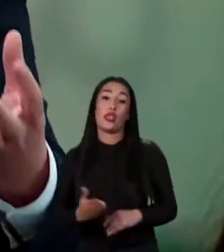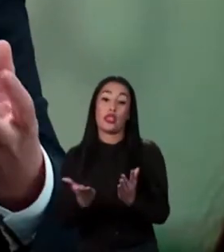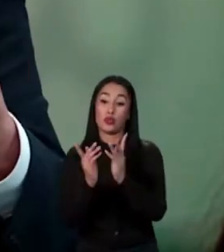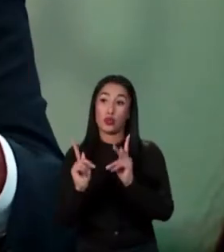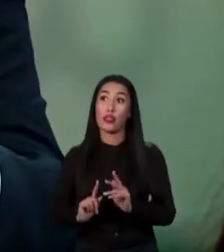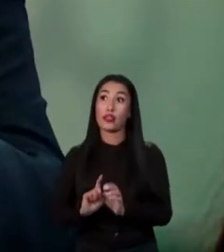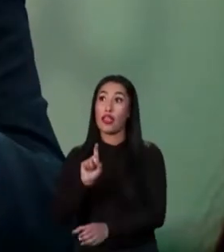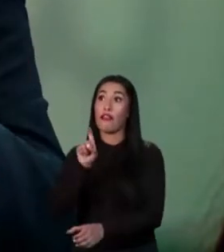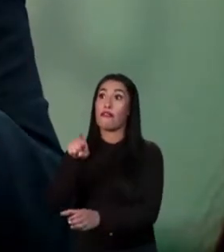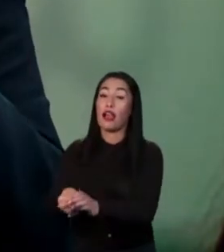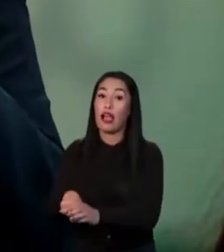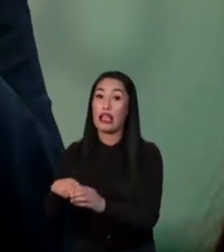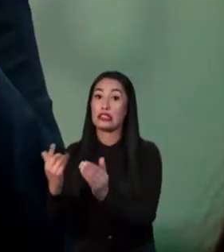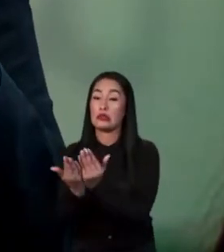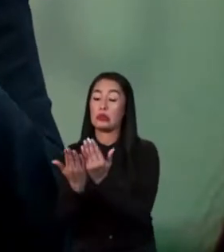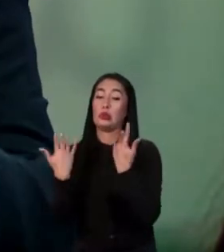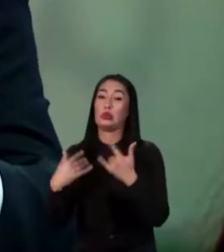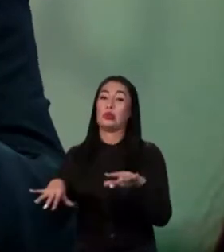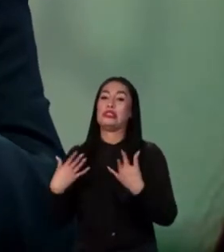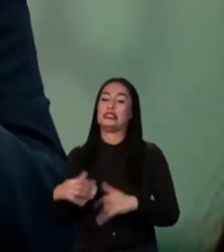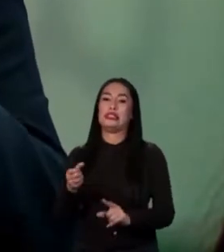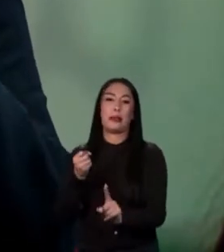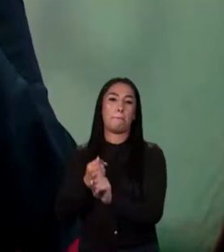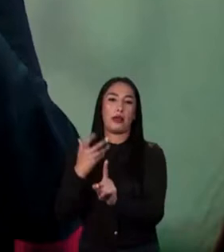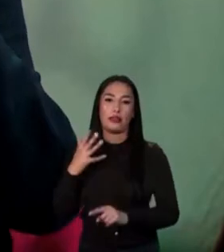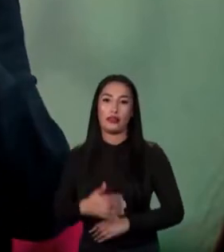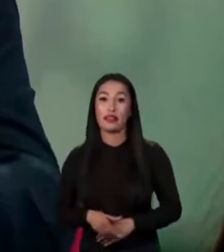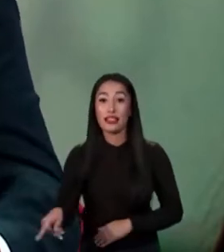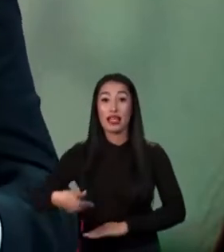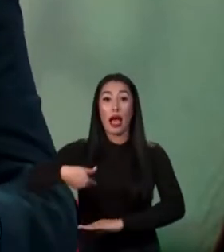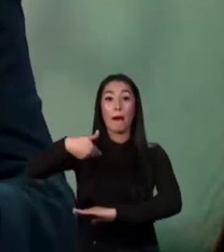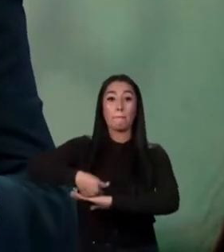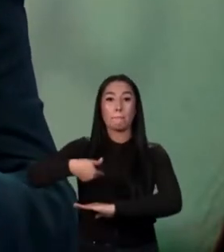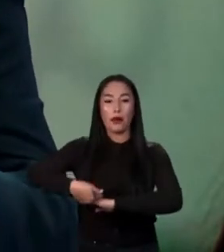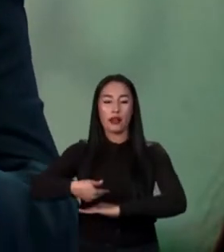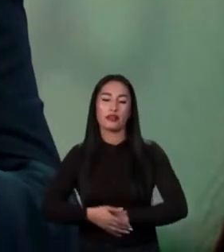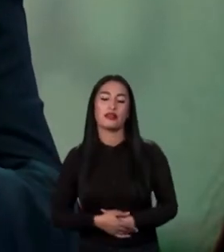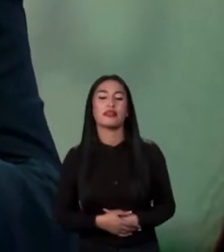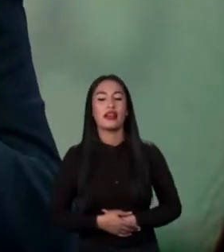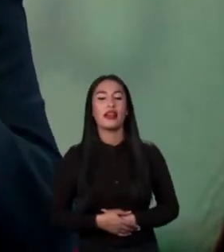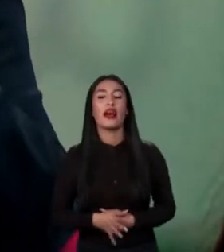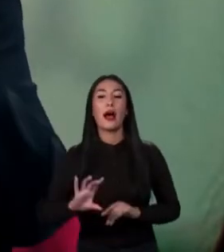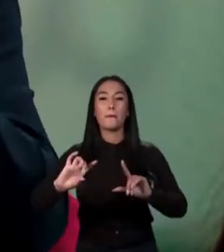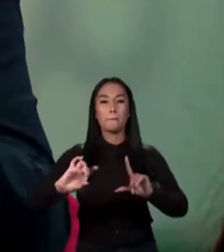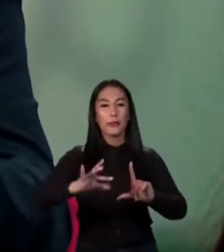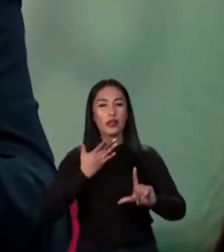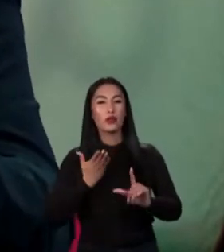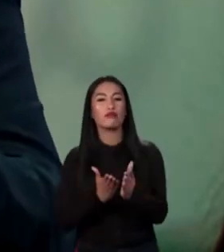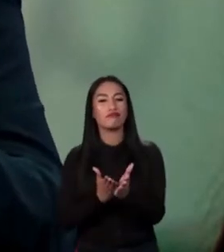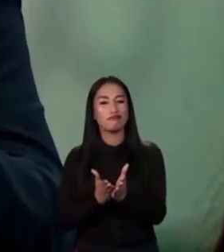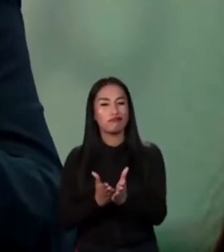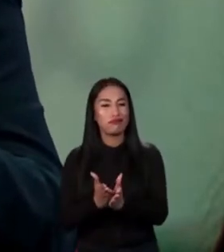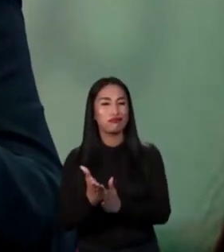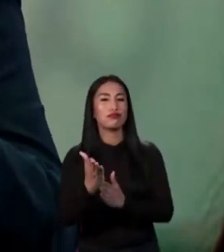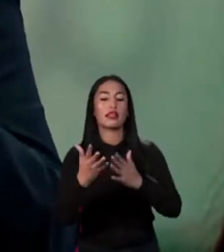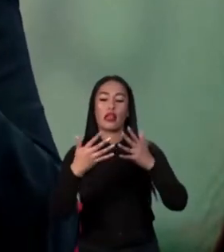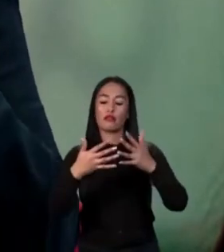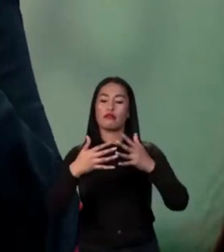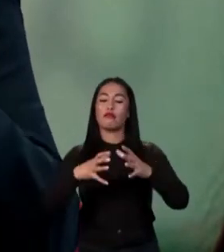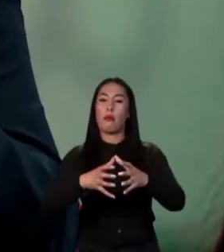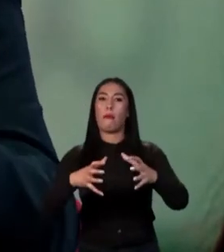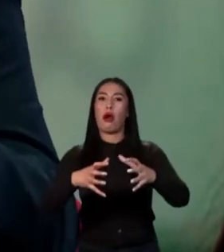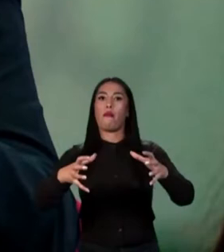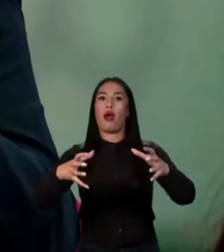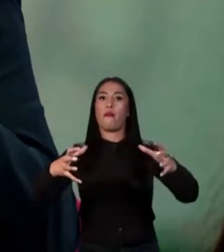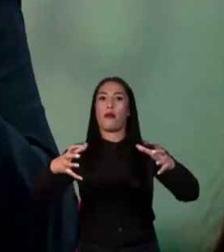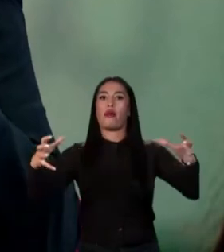grandísimo para todo esto esa apuesta nos ha llevado también apostarle a que la virtualidad sea una constante también de expansión y es así como